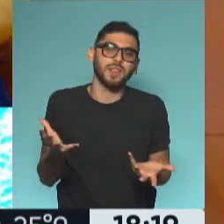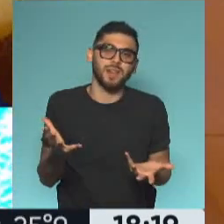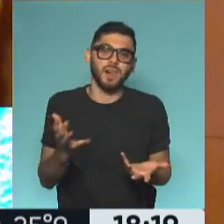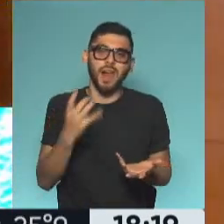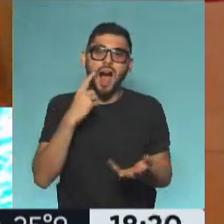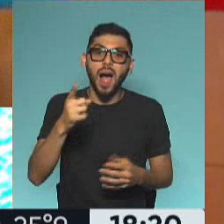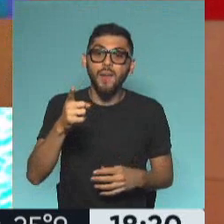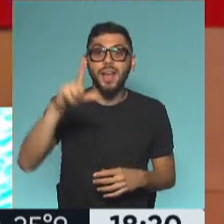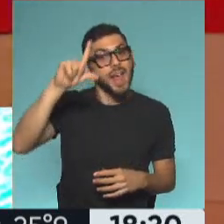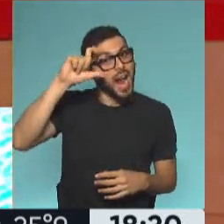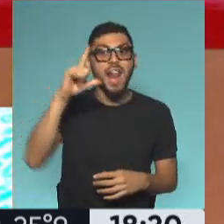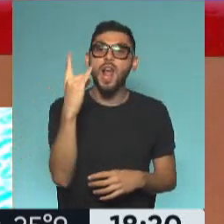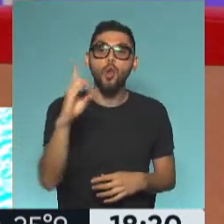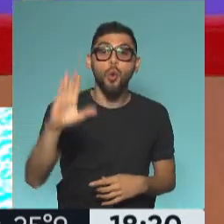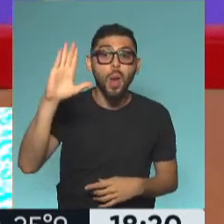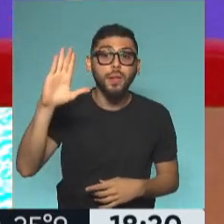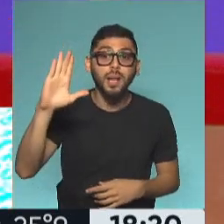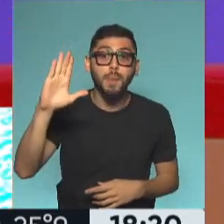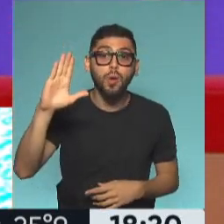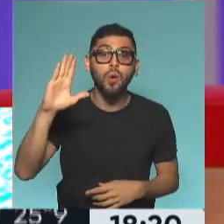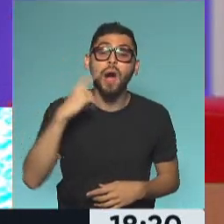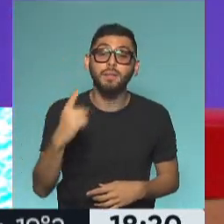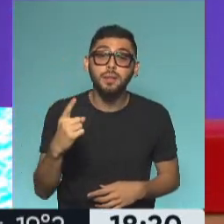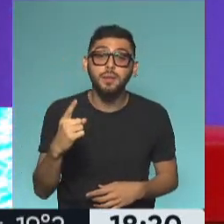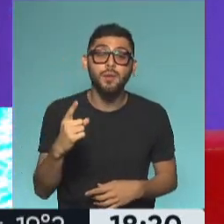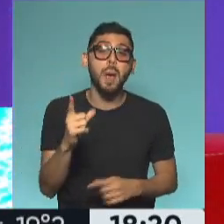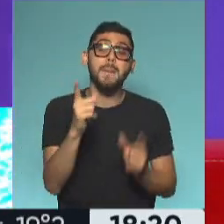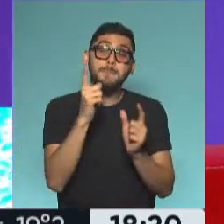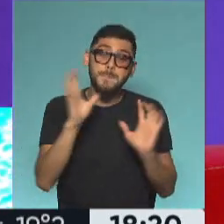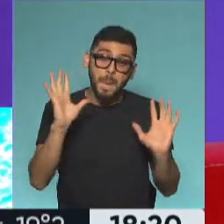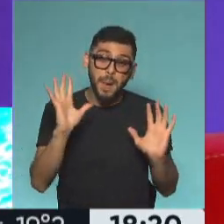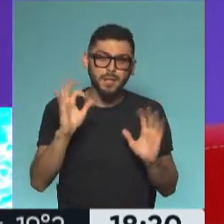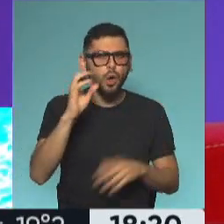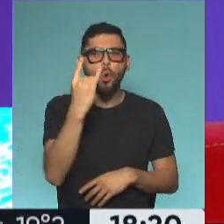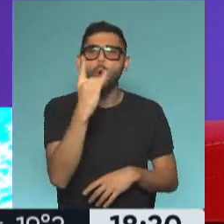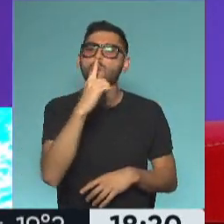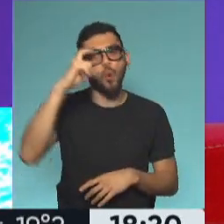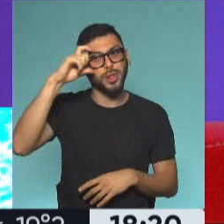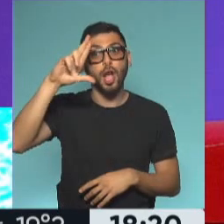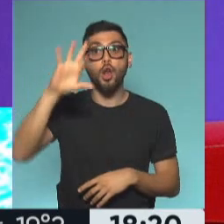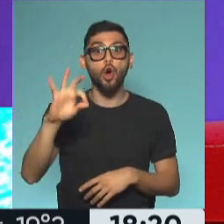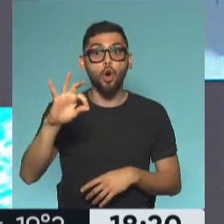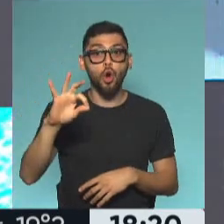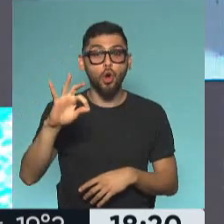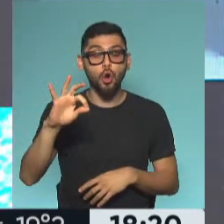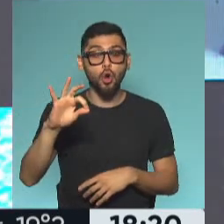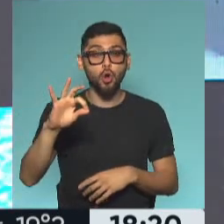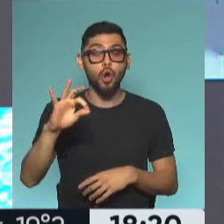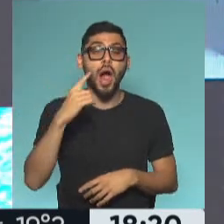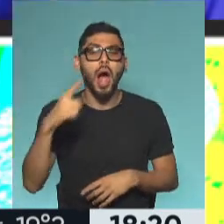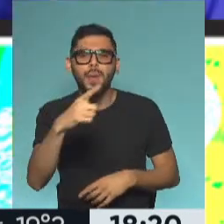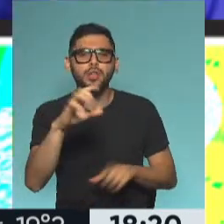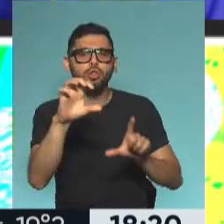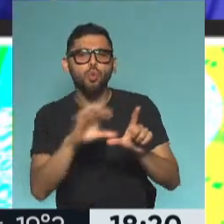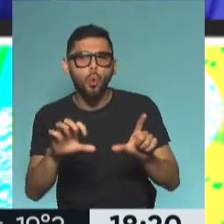pregunta. Lelu levanta la mano, Lelu levanta la mano. Me parece, Inés, que debe ser el útero. El cuello del útero. A ver, las chicas del